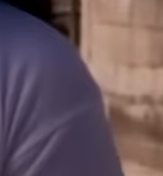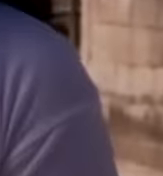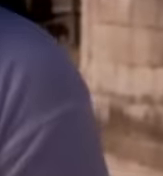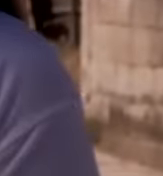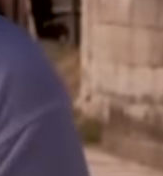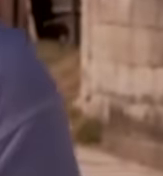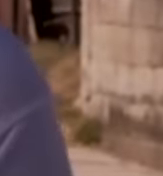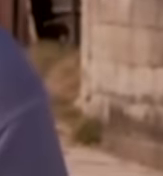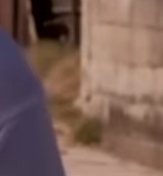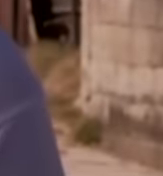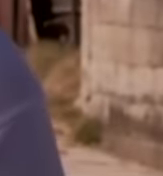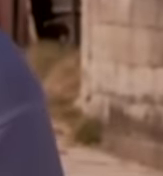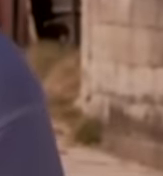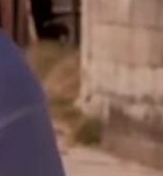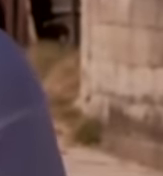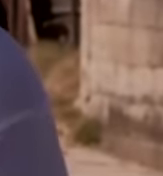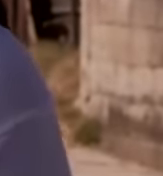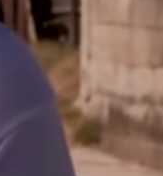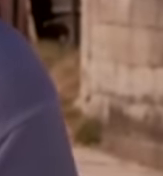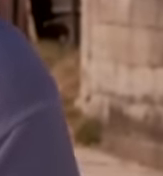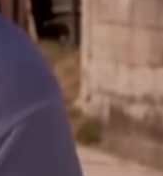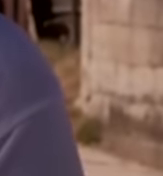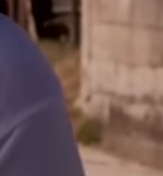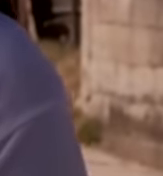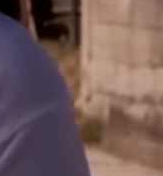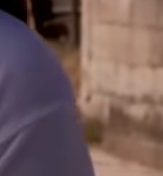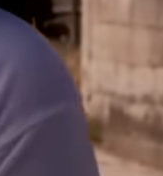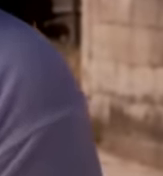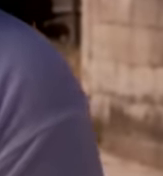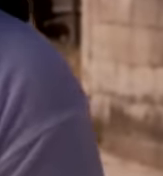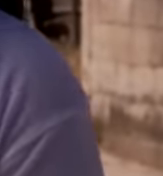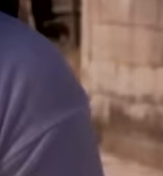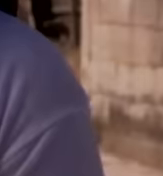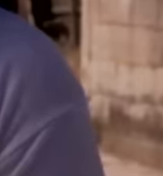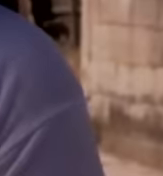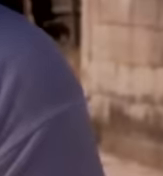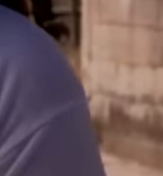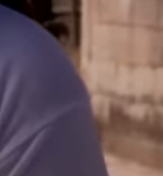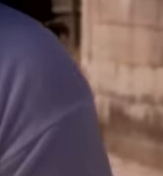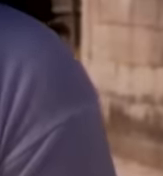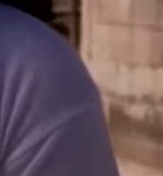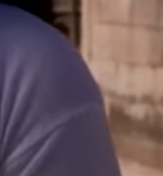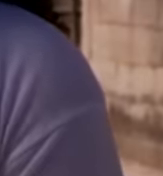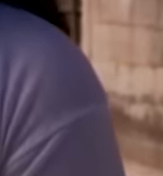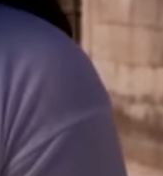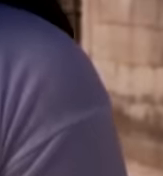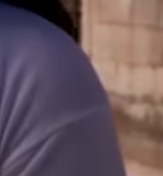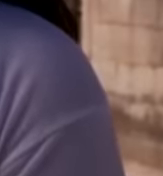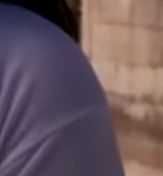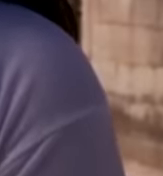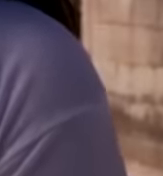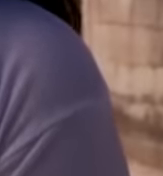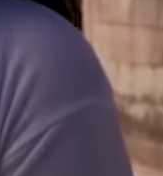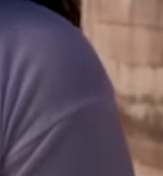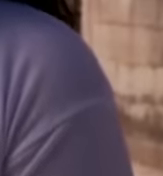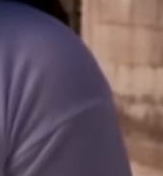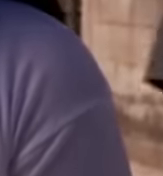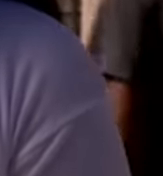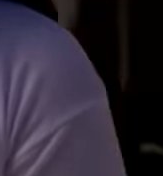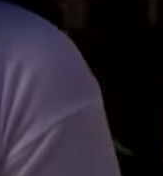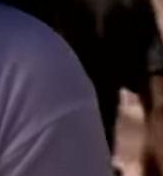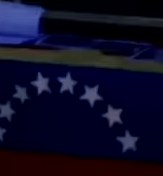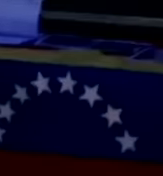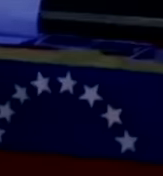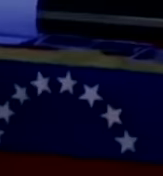Nos encontramos acá en el estado Carabobo, municipio de Libertador, comunidad La Lagunita, como una tierra de libertadores y productores. A través